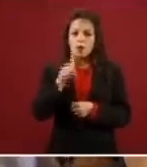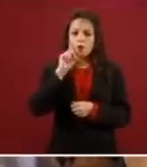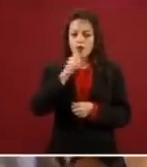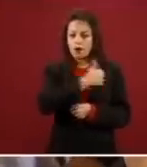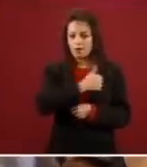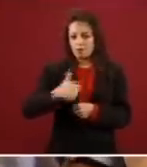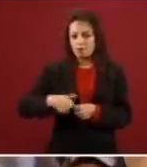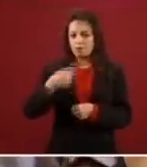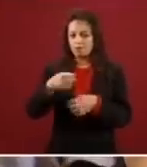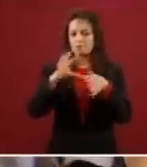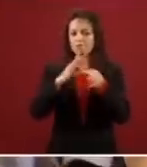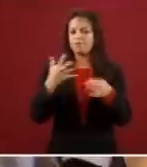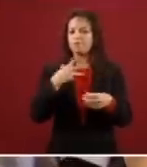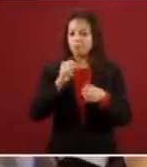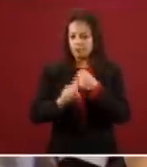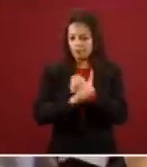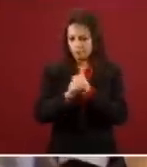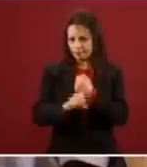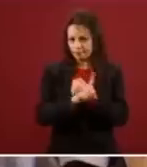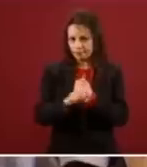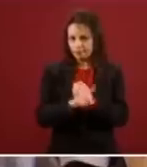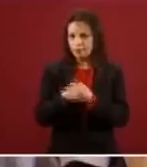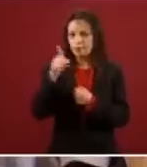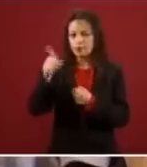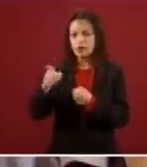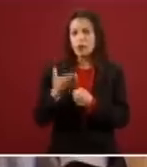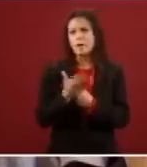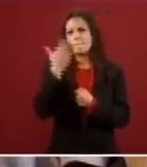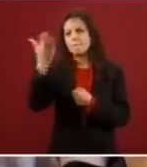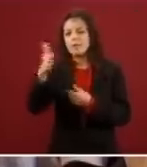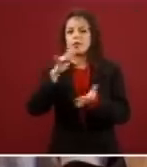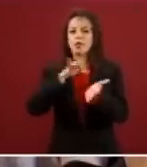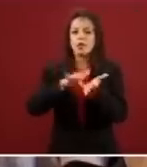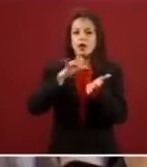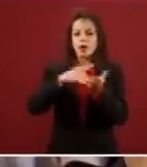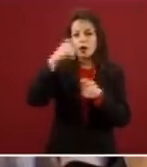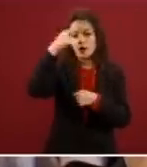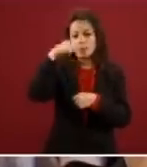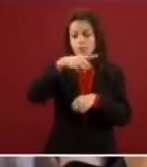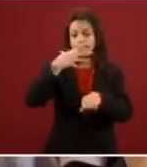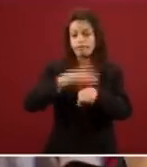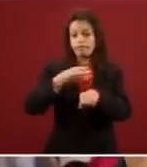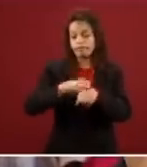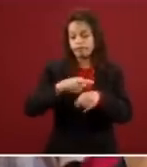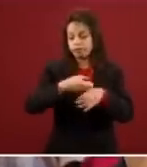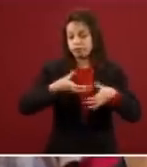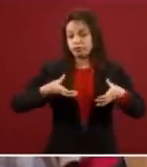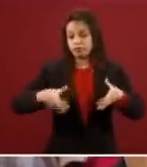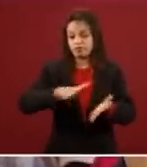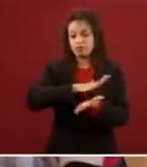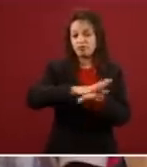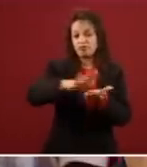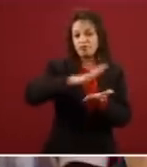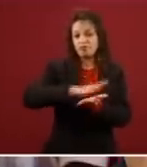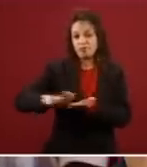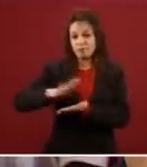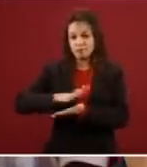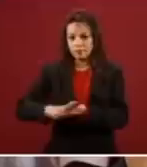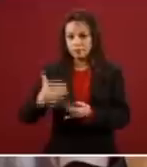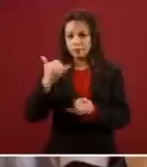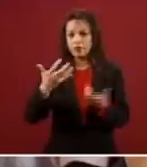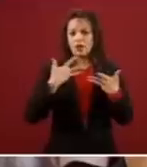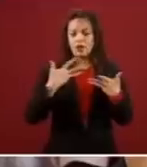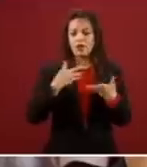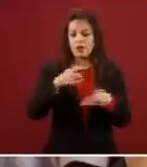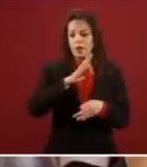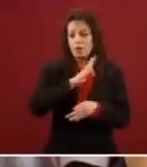¿Cuál es su postura ante estas solicitudes de recursos para pavimentación y otros proyectos? ¿Y si habrá recursos adicionales o